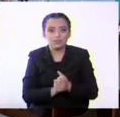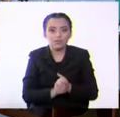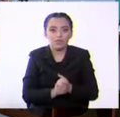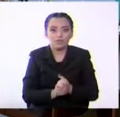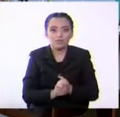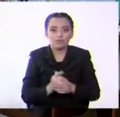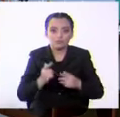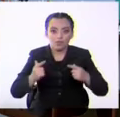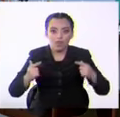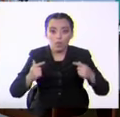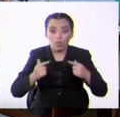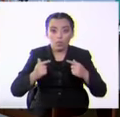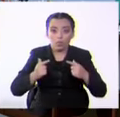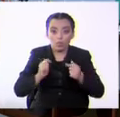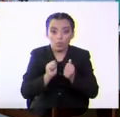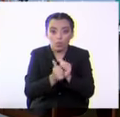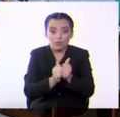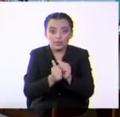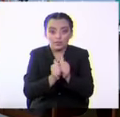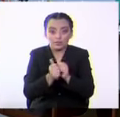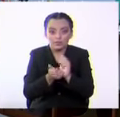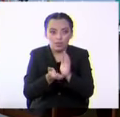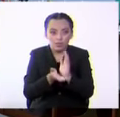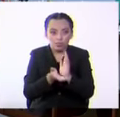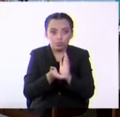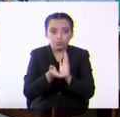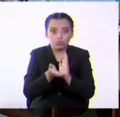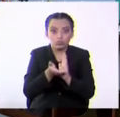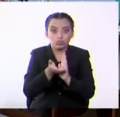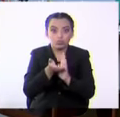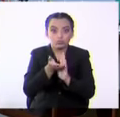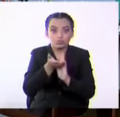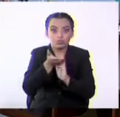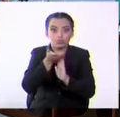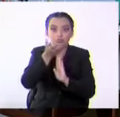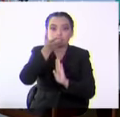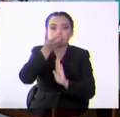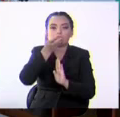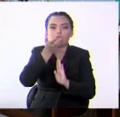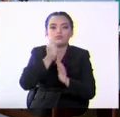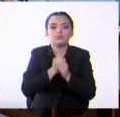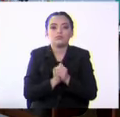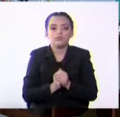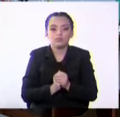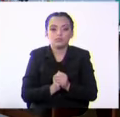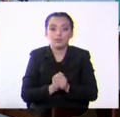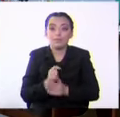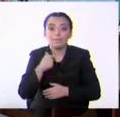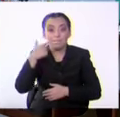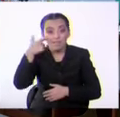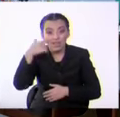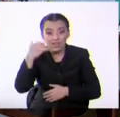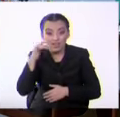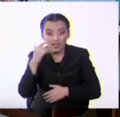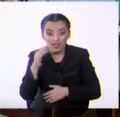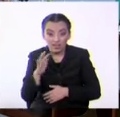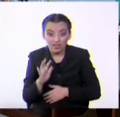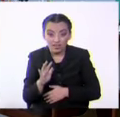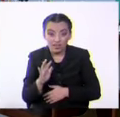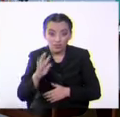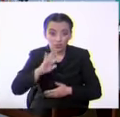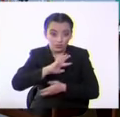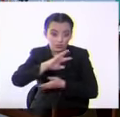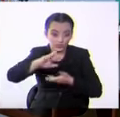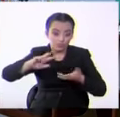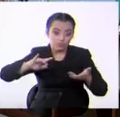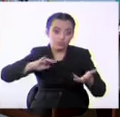competencia se incrementan casi que exponencialmente, y eso pone en peligro todo el ecosistema en